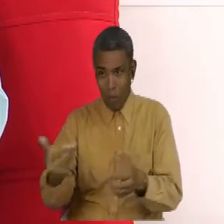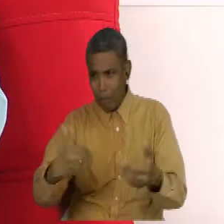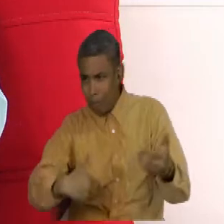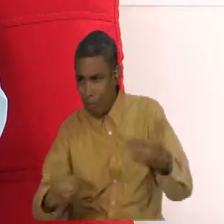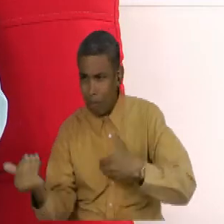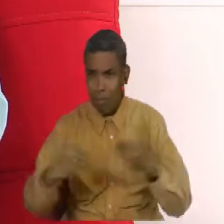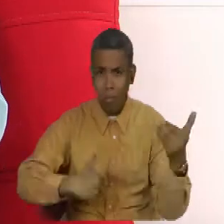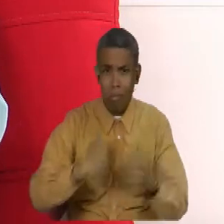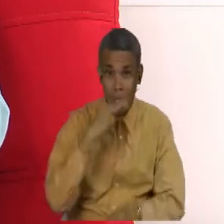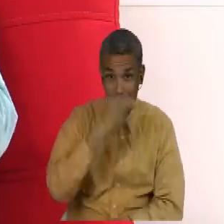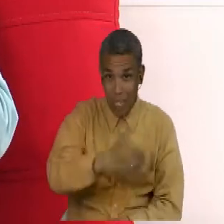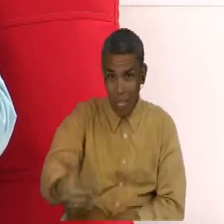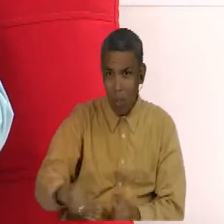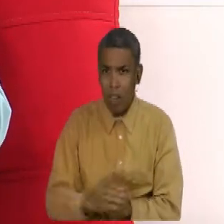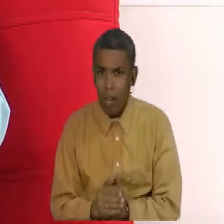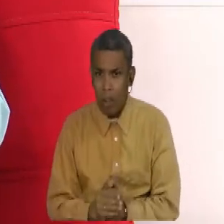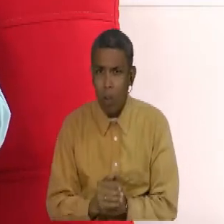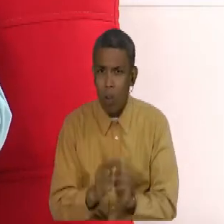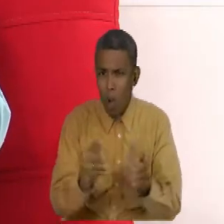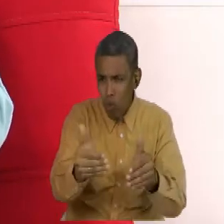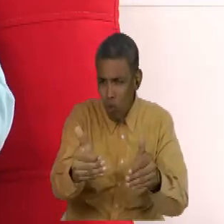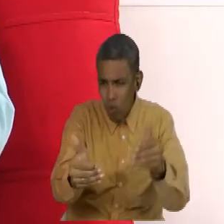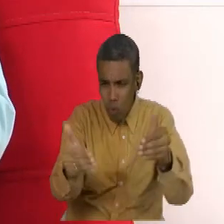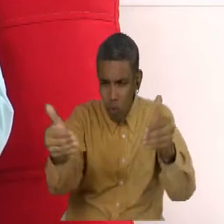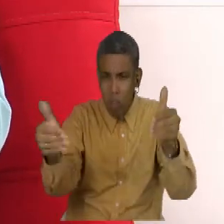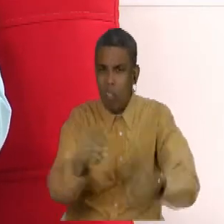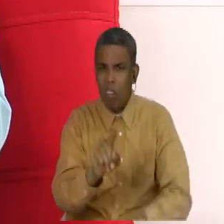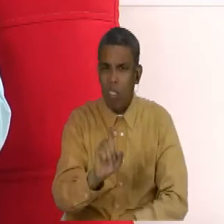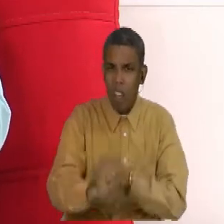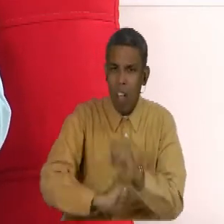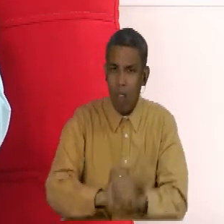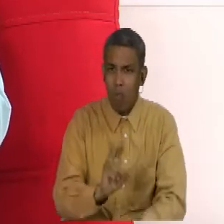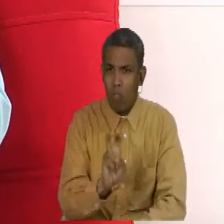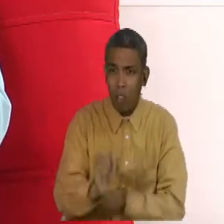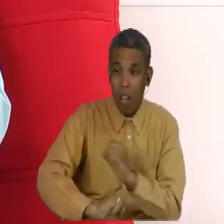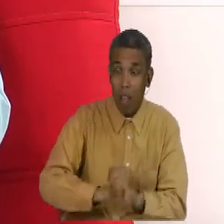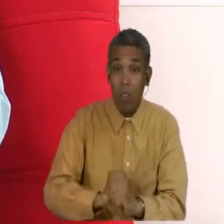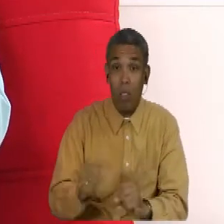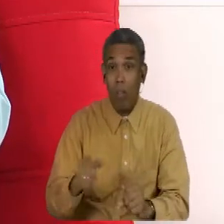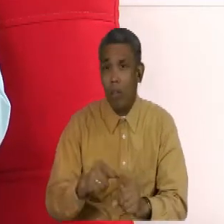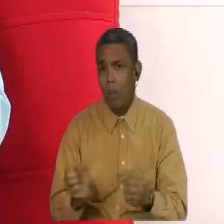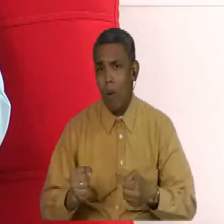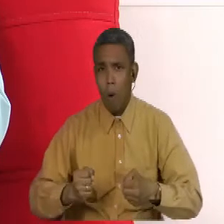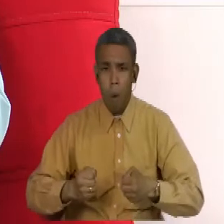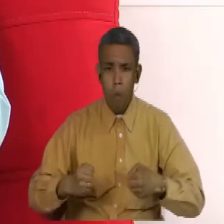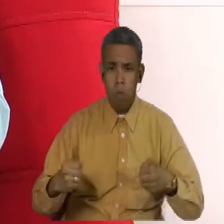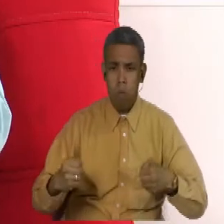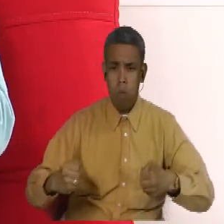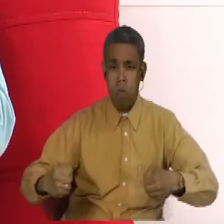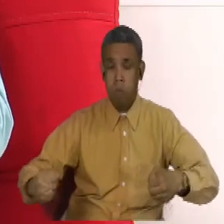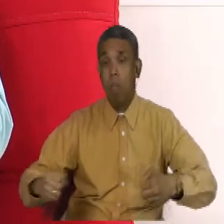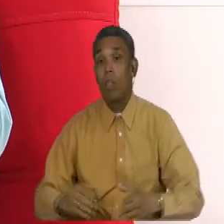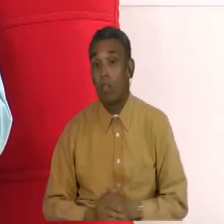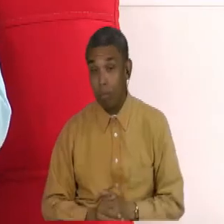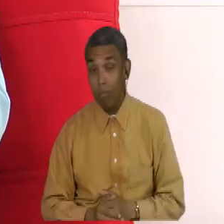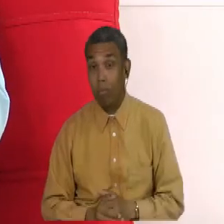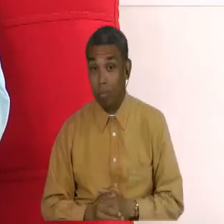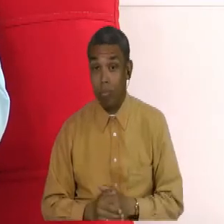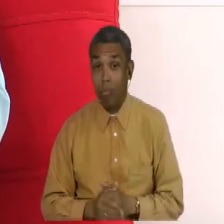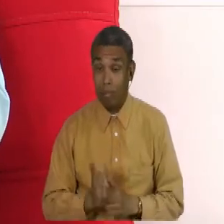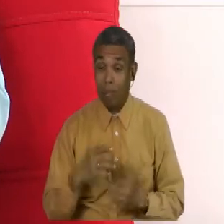es una estadística también que yo la estoy viendo pues a diario en mi consulta. Entonces un problema serio. Precisamente ayer